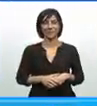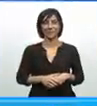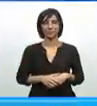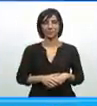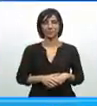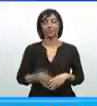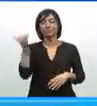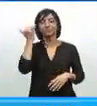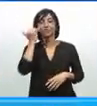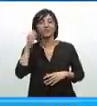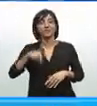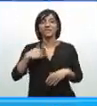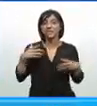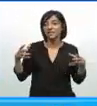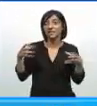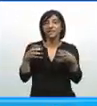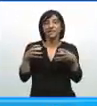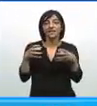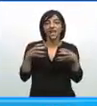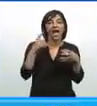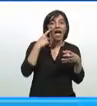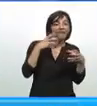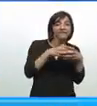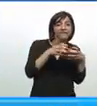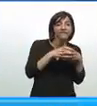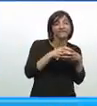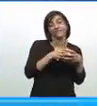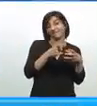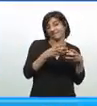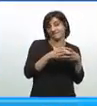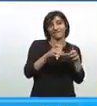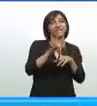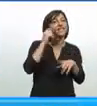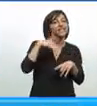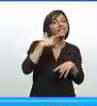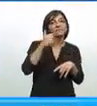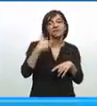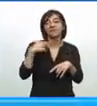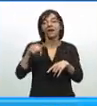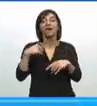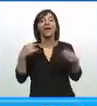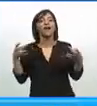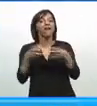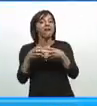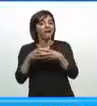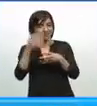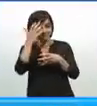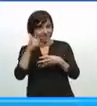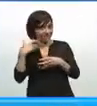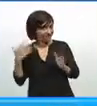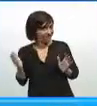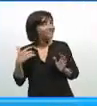Ya salió el campeón Kinza y ahora está saliendo la nueva figura de la Liga Nacional de Básquet, San Lorenzo. Se viene el